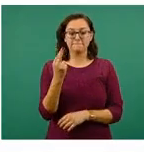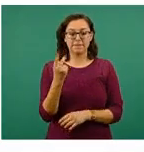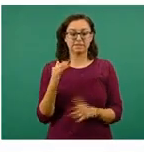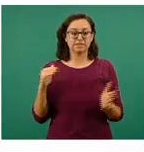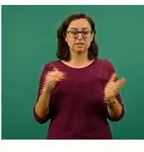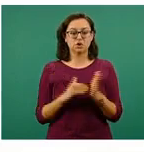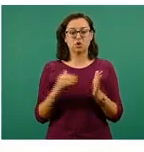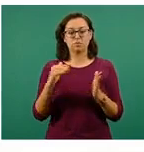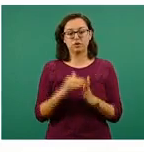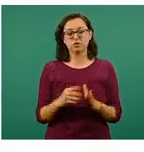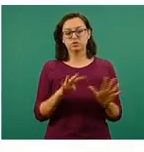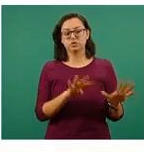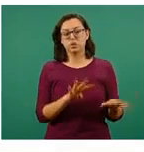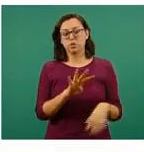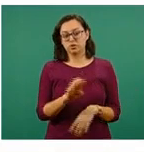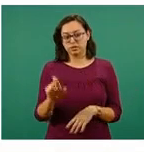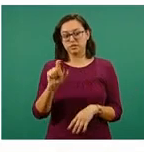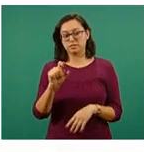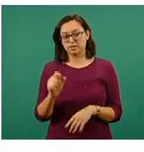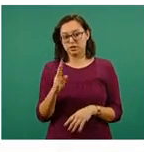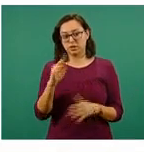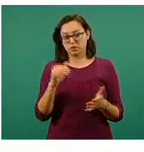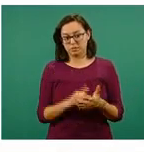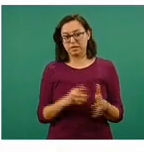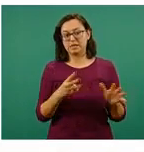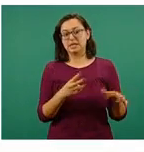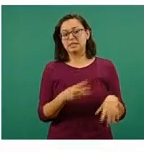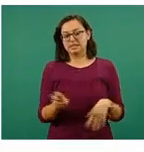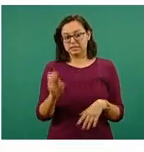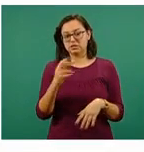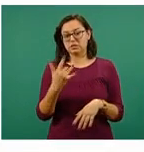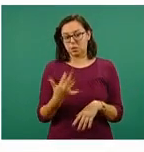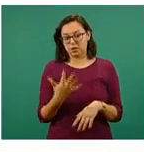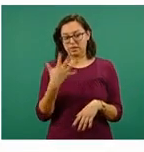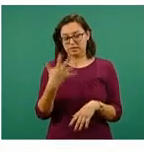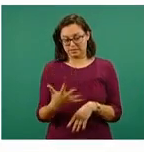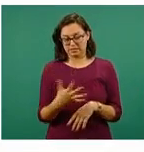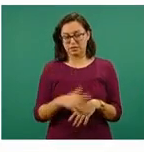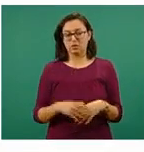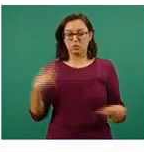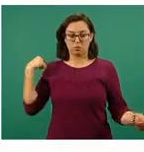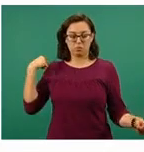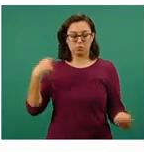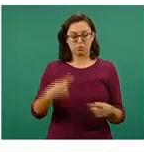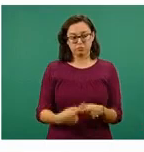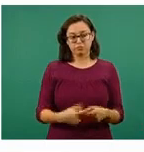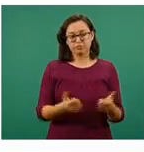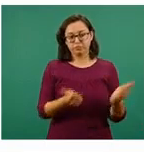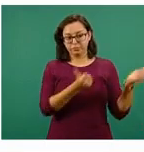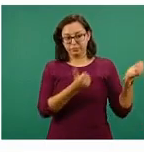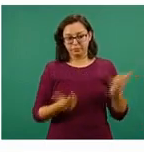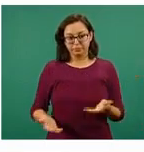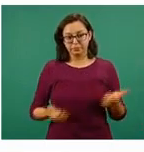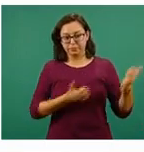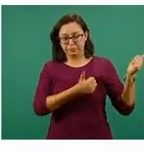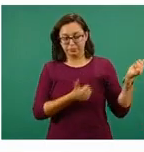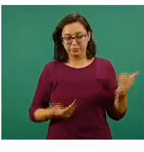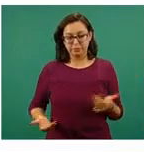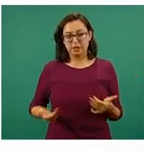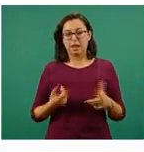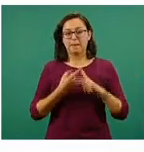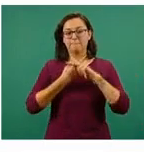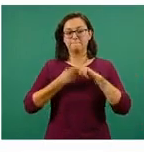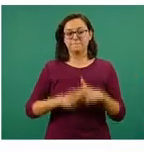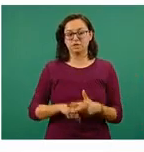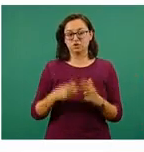25,424,355 dosis se han recibido en nuestro país a partir del 23 de diciembre del 2020, que se recibió el primer embarque